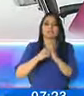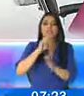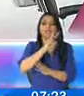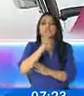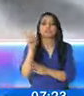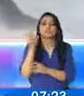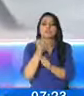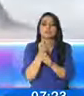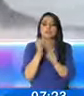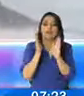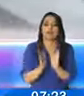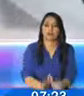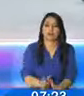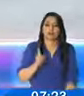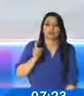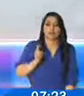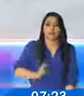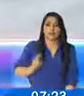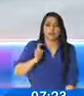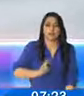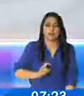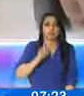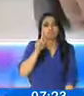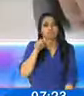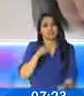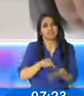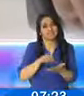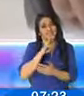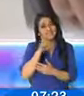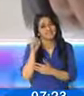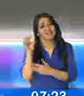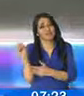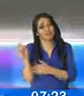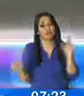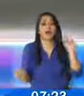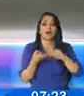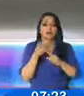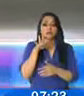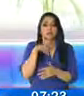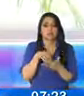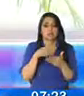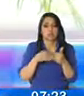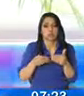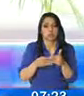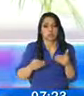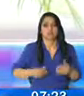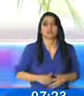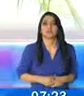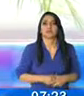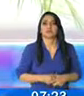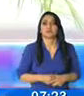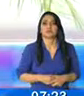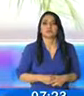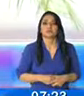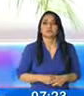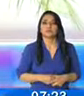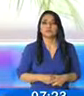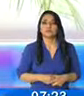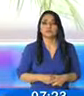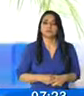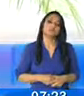trabajadores que perciben un sueldo que va desde los 1700 a los 000 eh Son